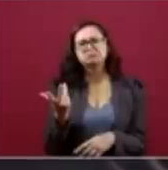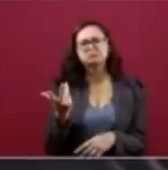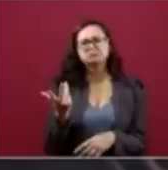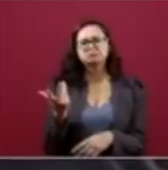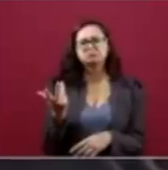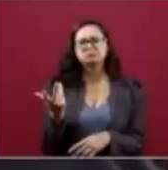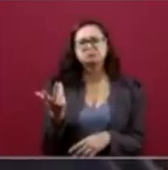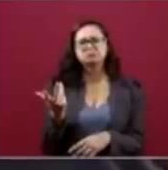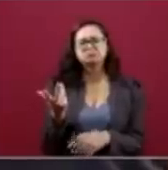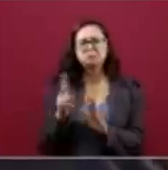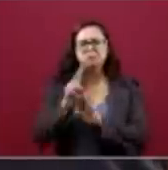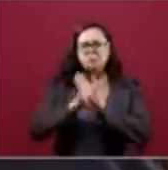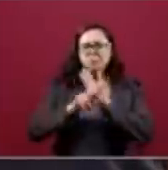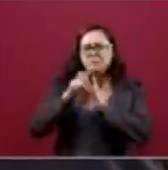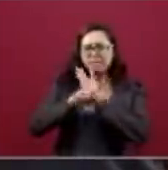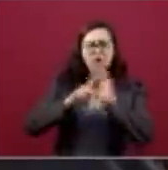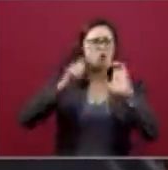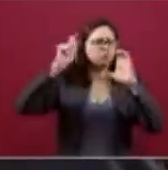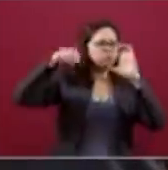un video,